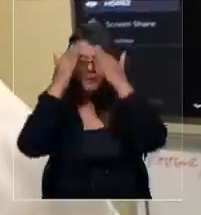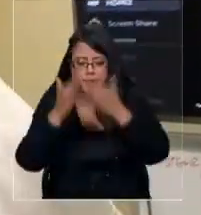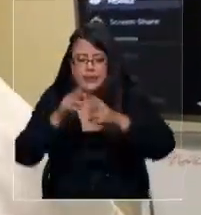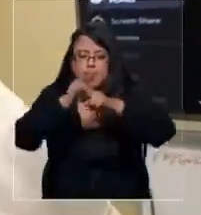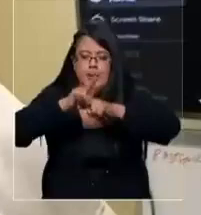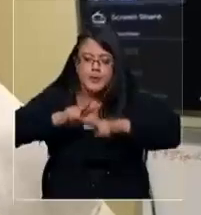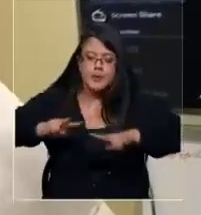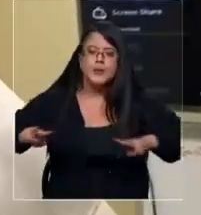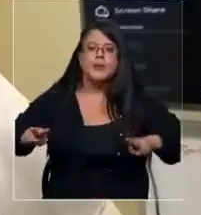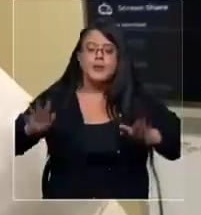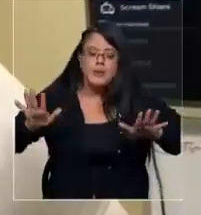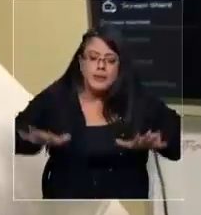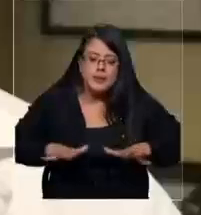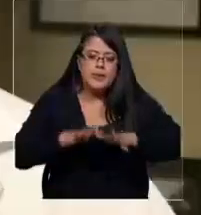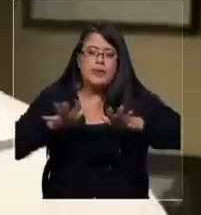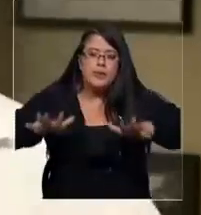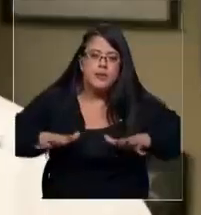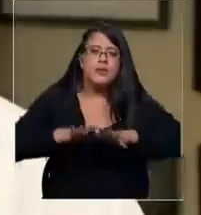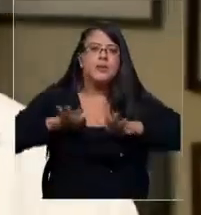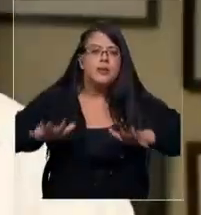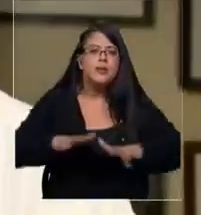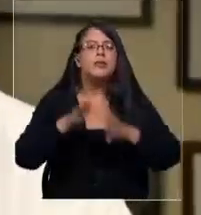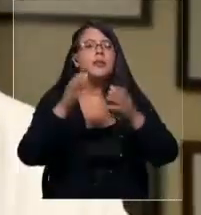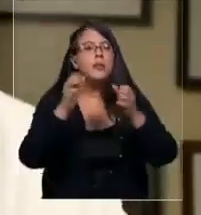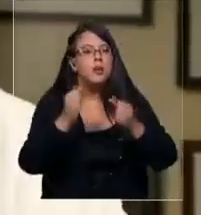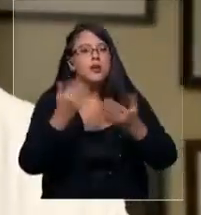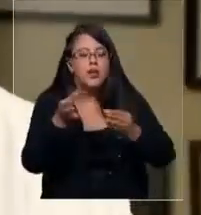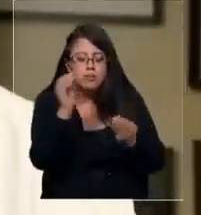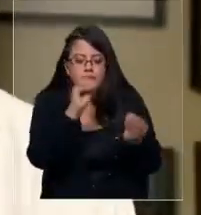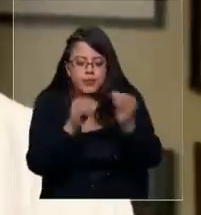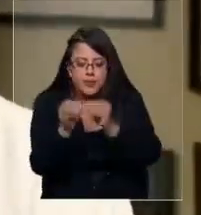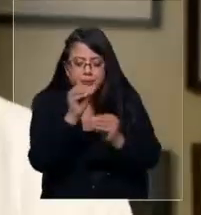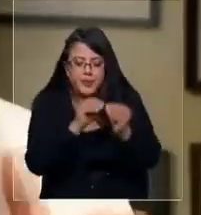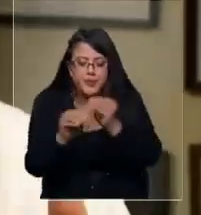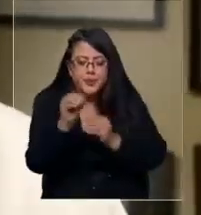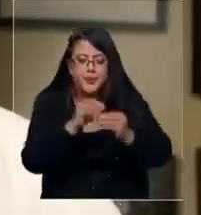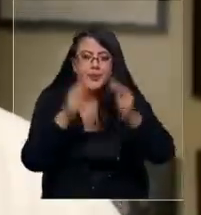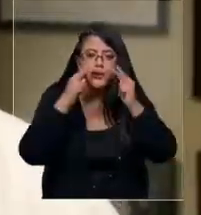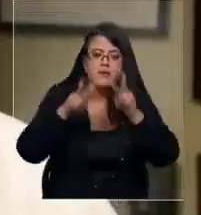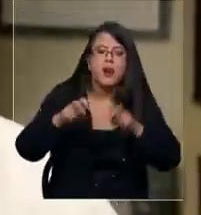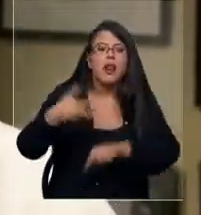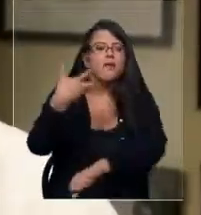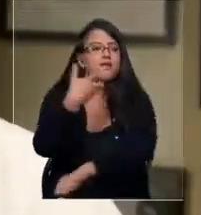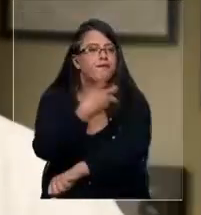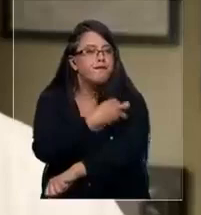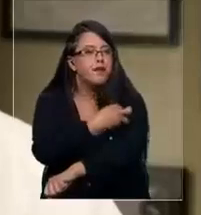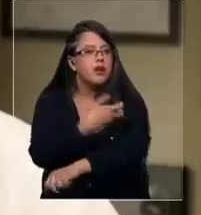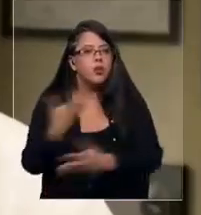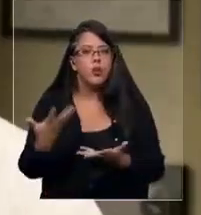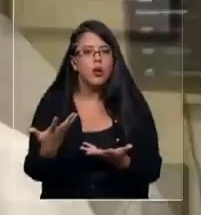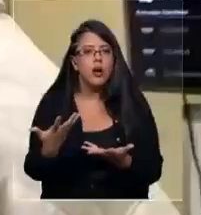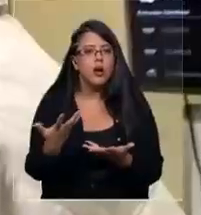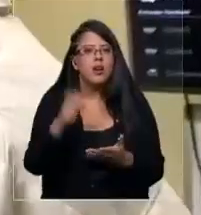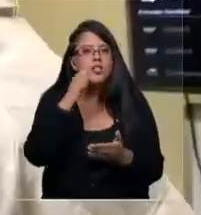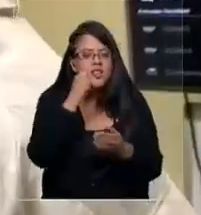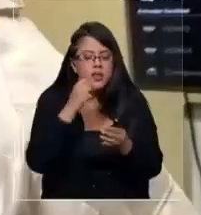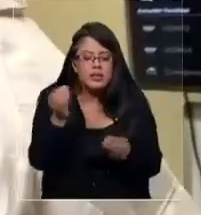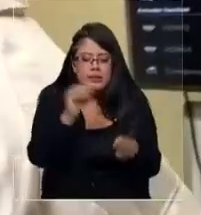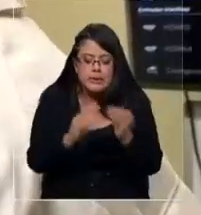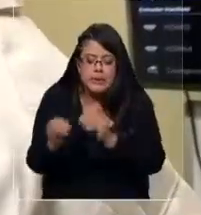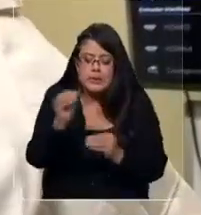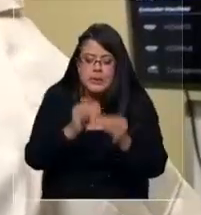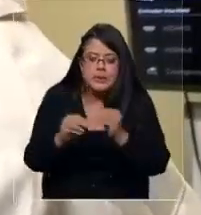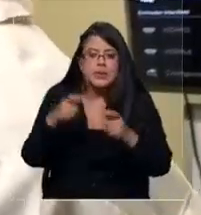obviamente el poder diseñar una vacuna en la etapa que estamos actualmente es terminando el diseño, porque tenemos